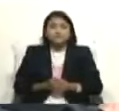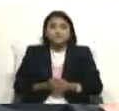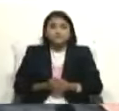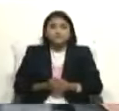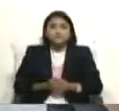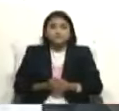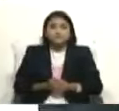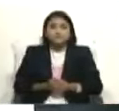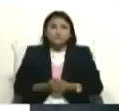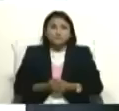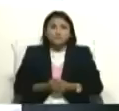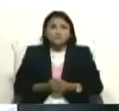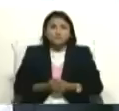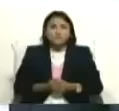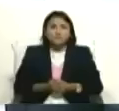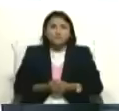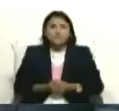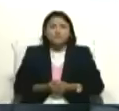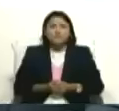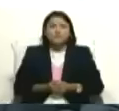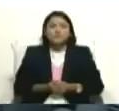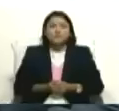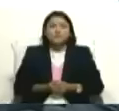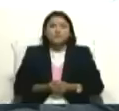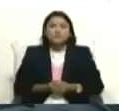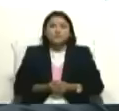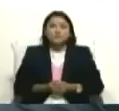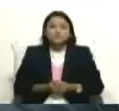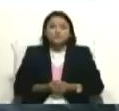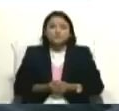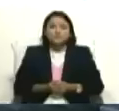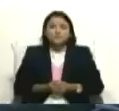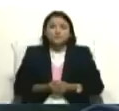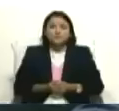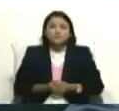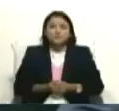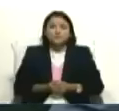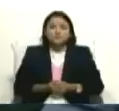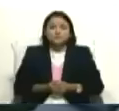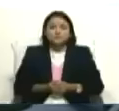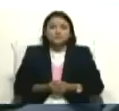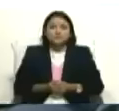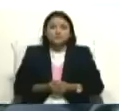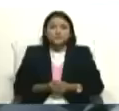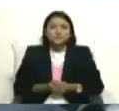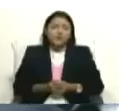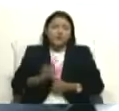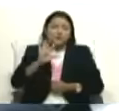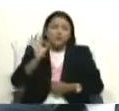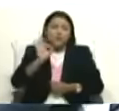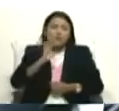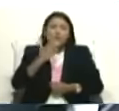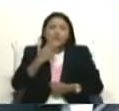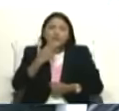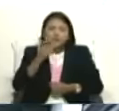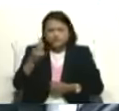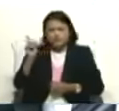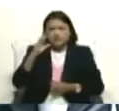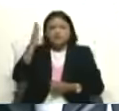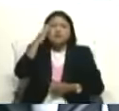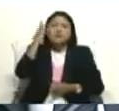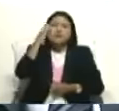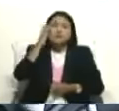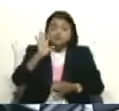relación entre Venezuela y Guyana, como por ejemplo, que ellos lo saben, porque así lo